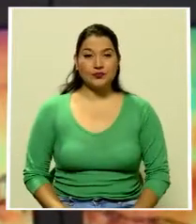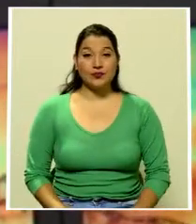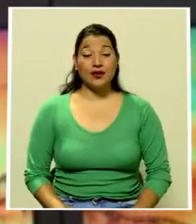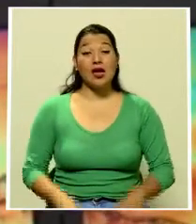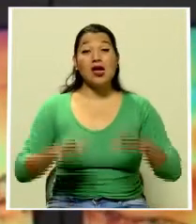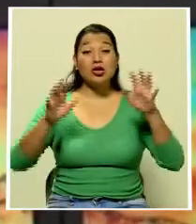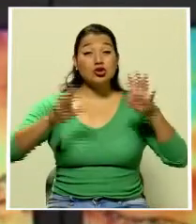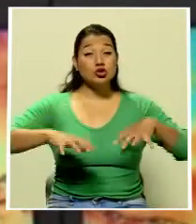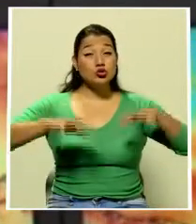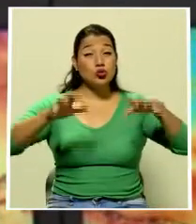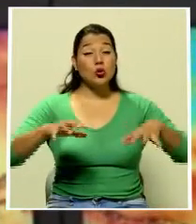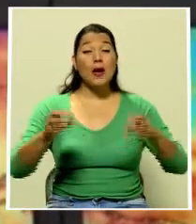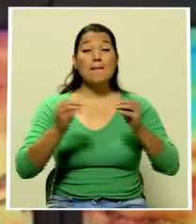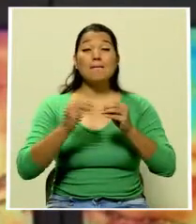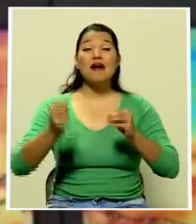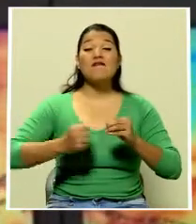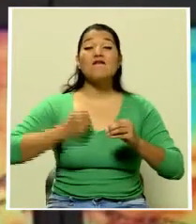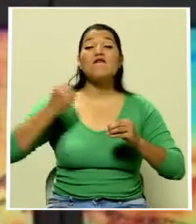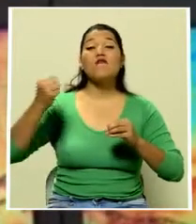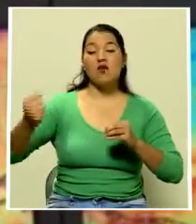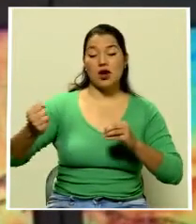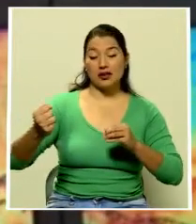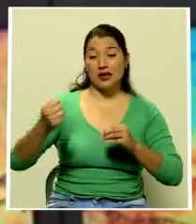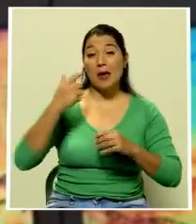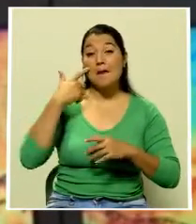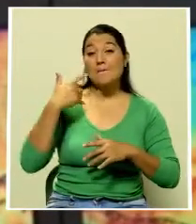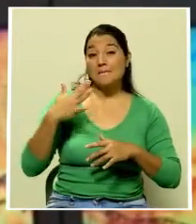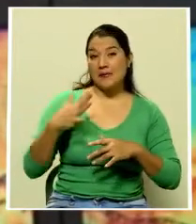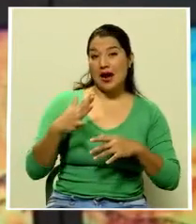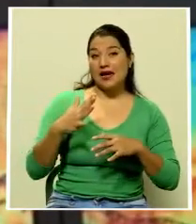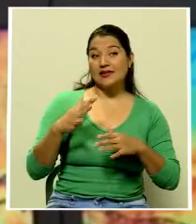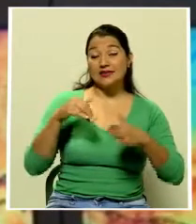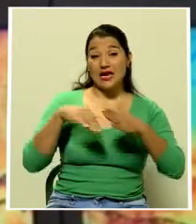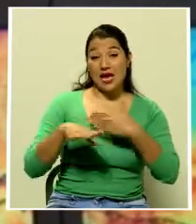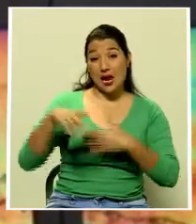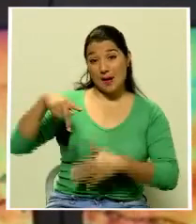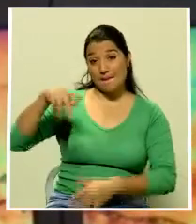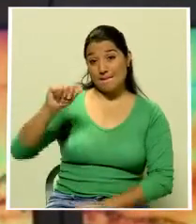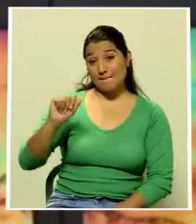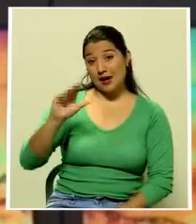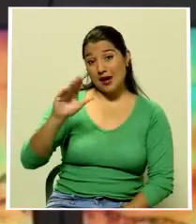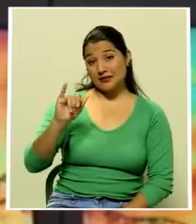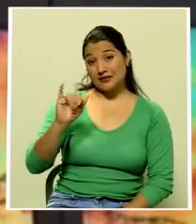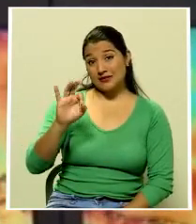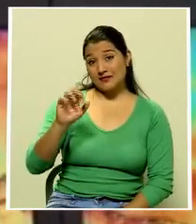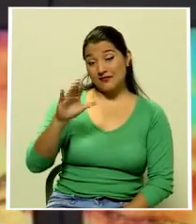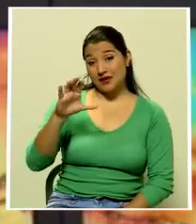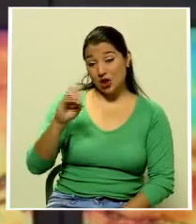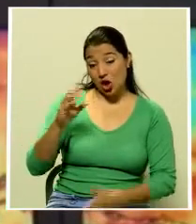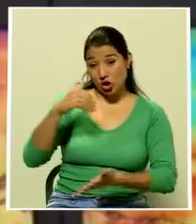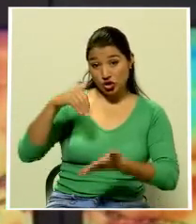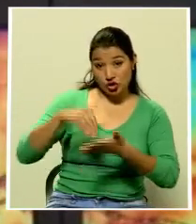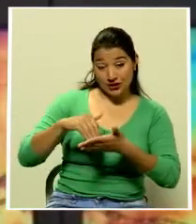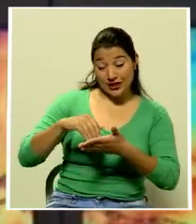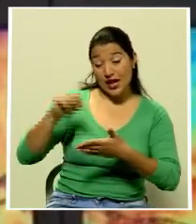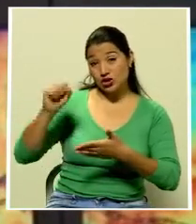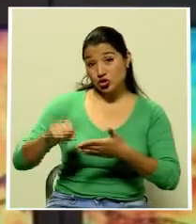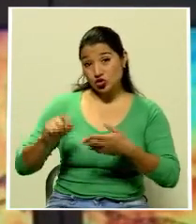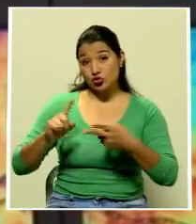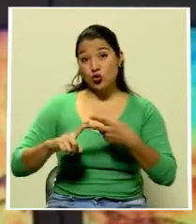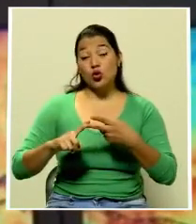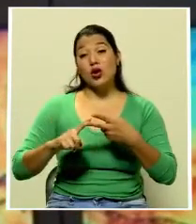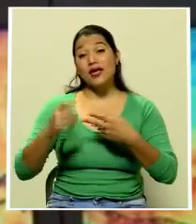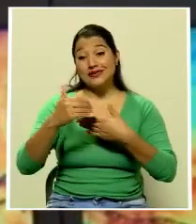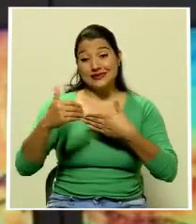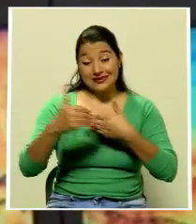lluviosa más fuerte se espera que se mantenga hacia regiones del Pacífico Central y Sur, centro y oeste del Valle Central, zona norte